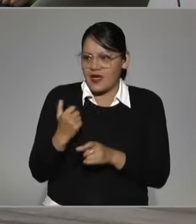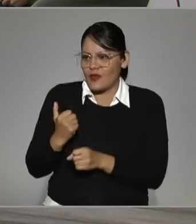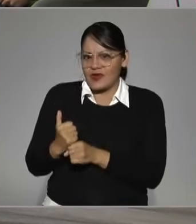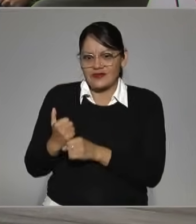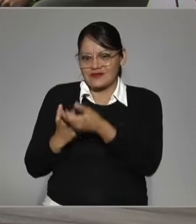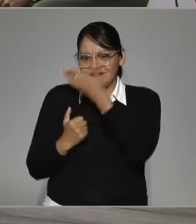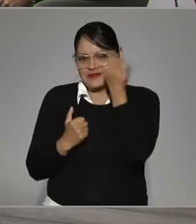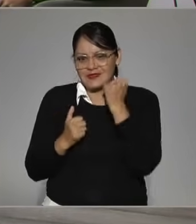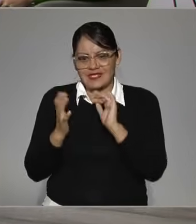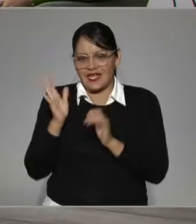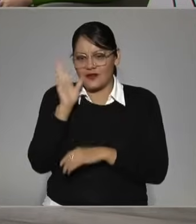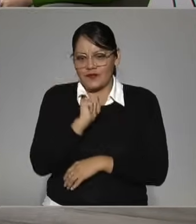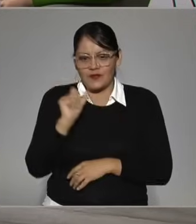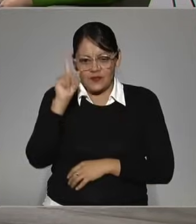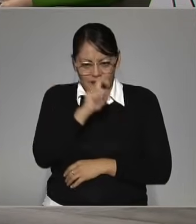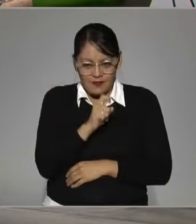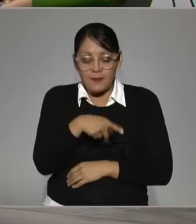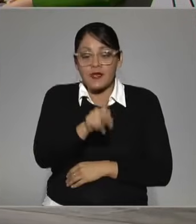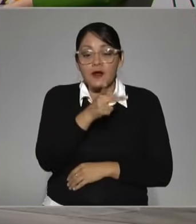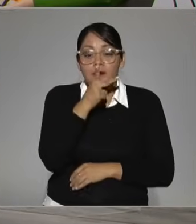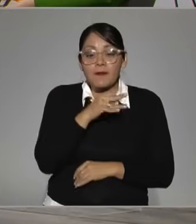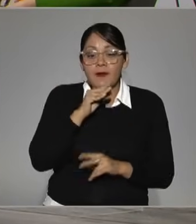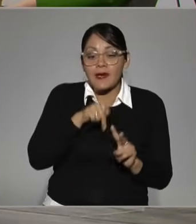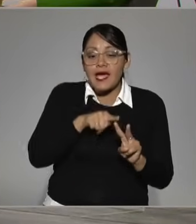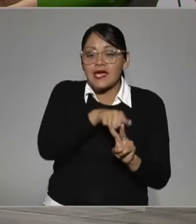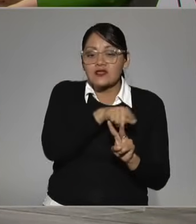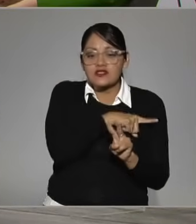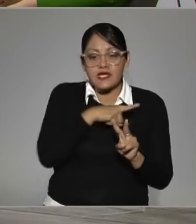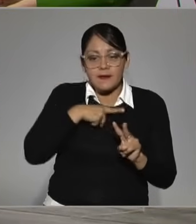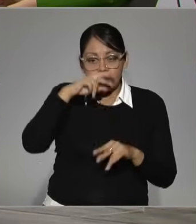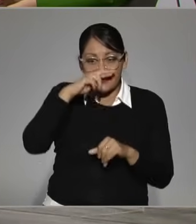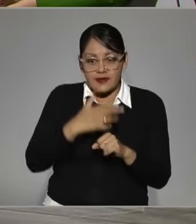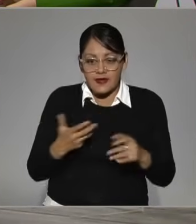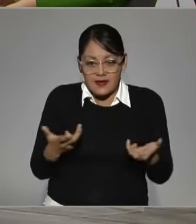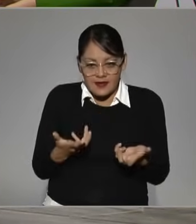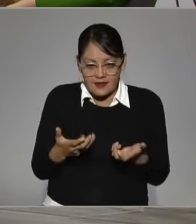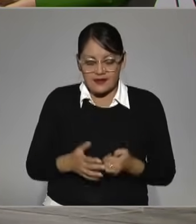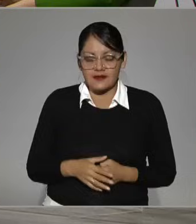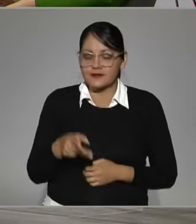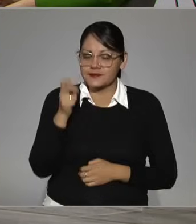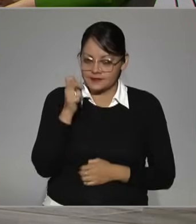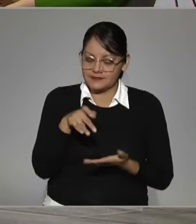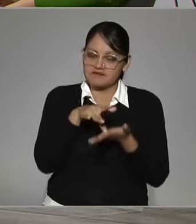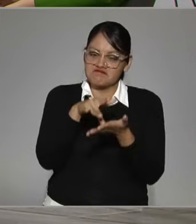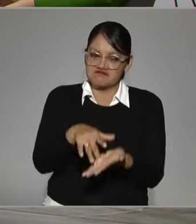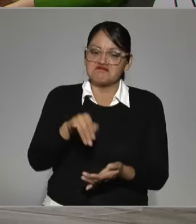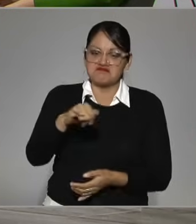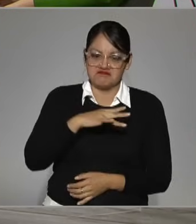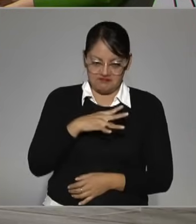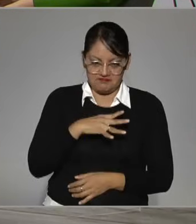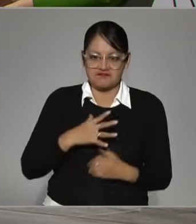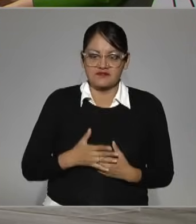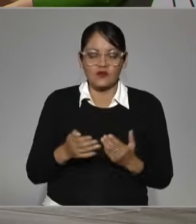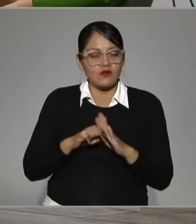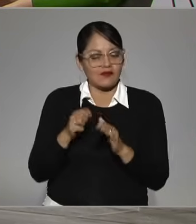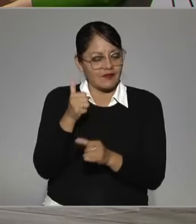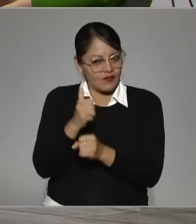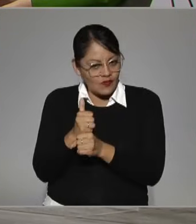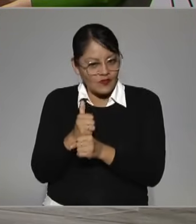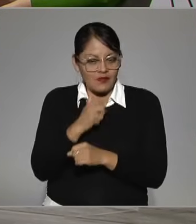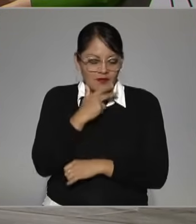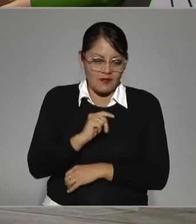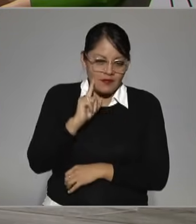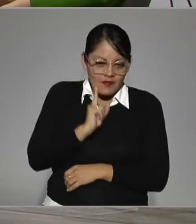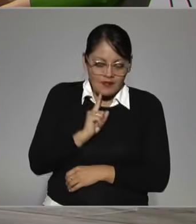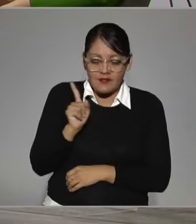complicar. Entonces los papás tendrían que tomar esa parte activa. Entonces sí hay ese apoyo, sí que bueno que como abuelo, como abuela